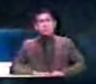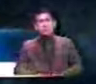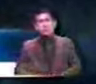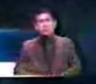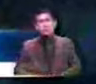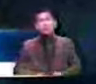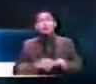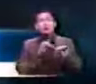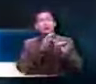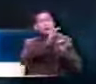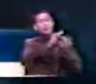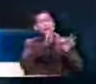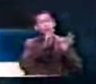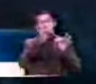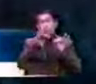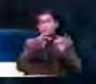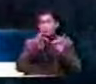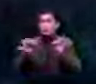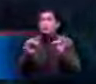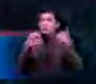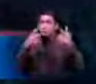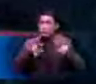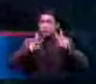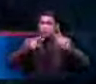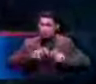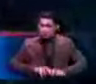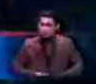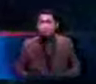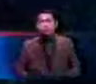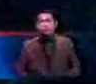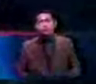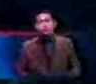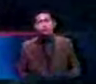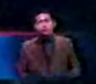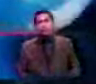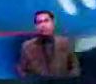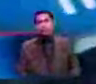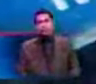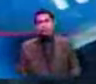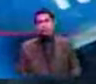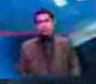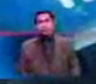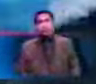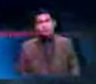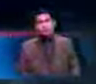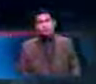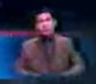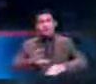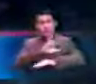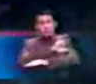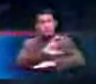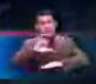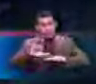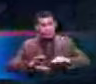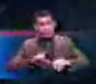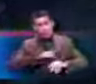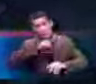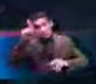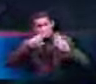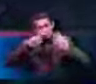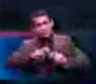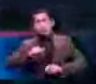pueblos chicos, también, porque por ahí están escondidos. Sí. Es decir, zonas rurales, dice usted. Rurales,